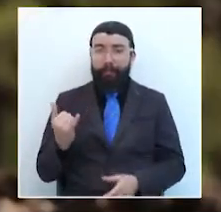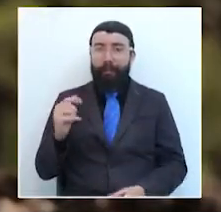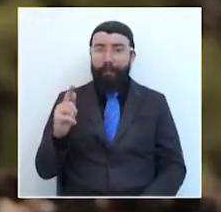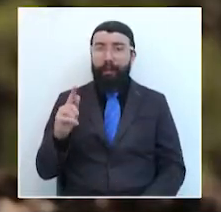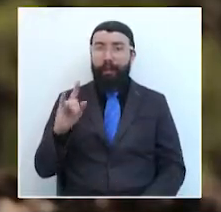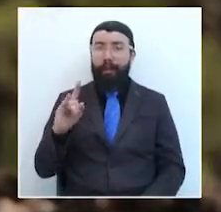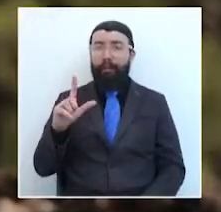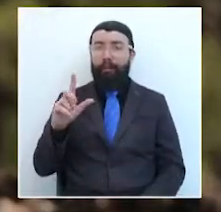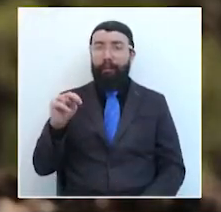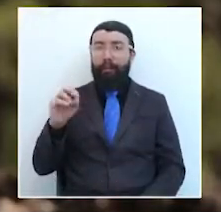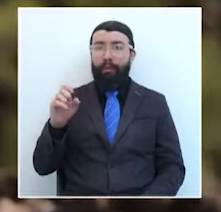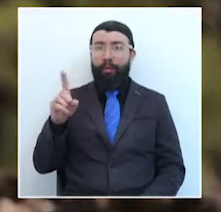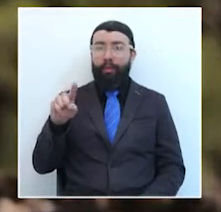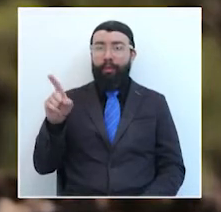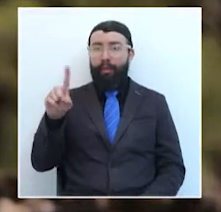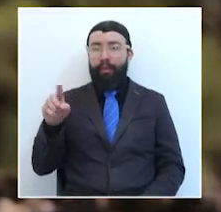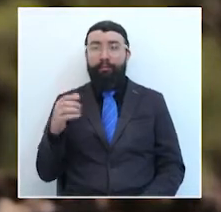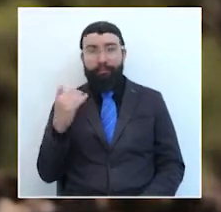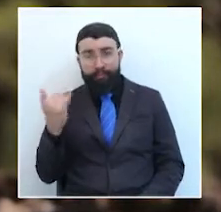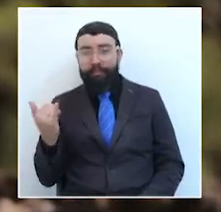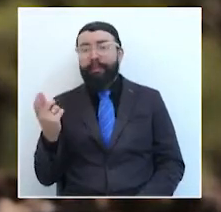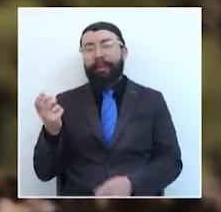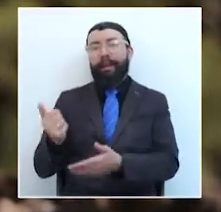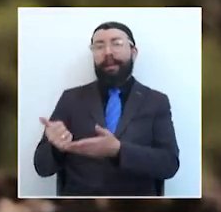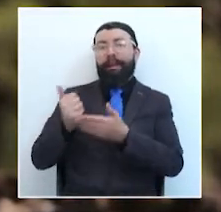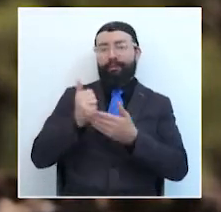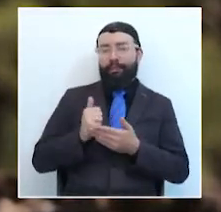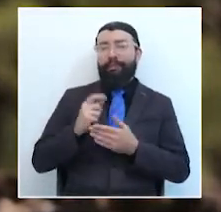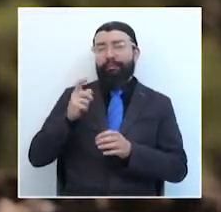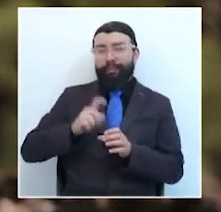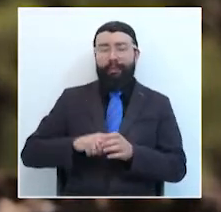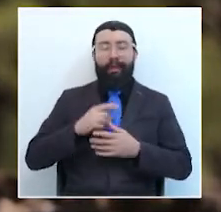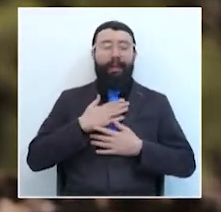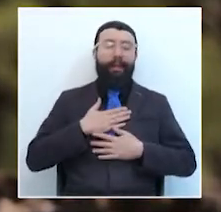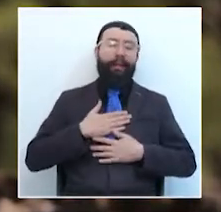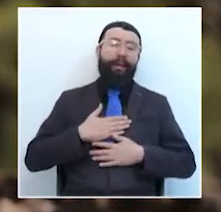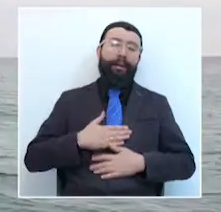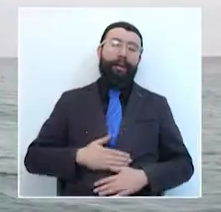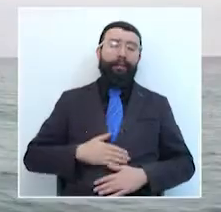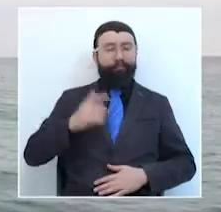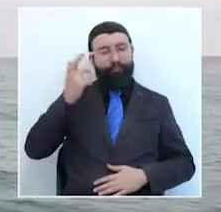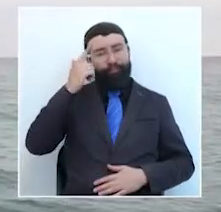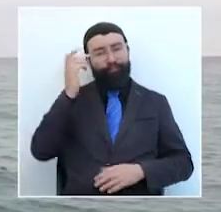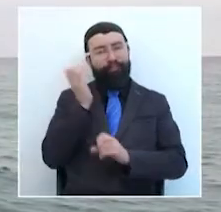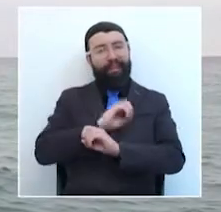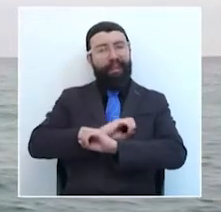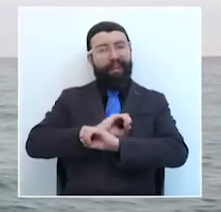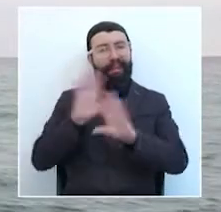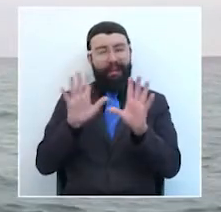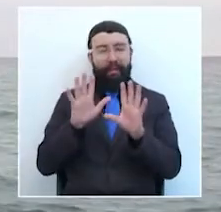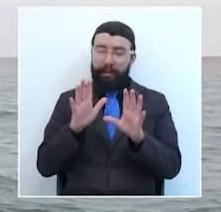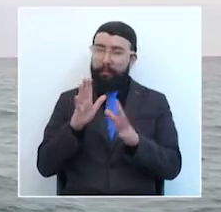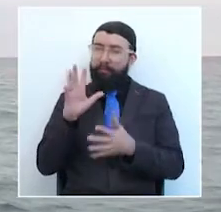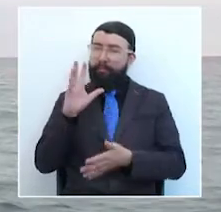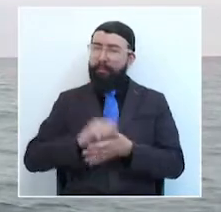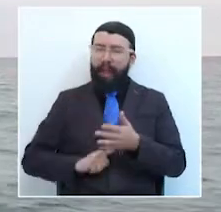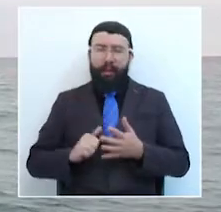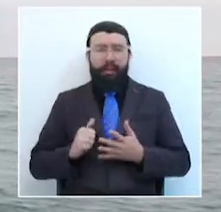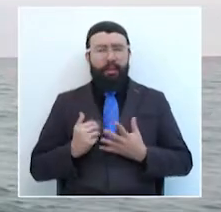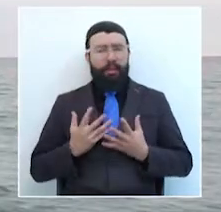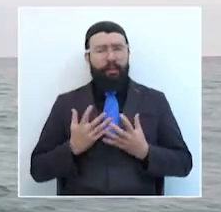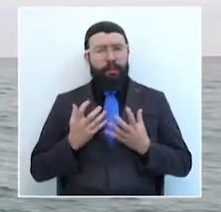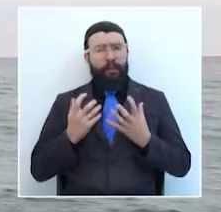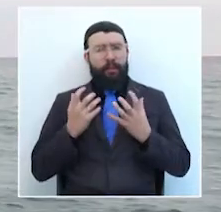estrés ansiedad porque nos lleva a un estado de calma serenidad y claridad mental reduciendo los niveles de cortisol